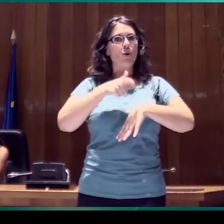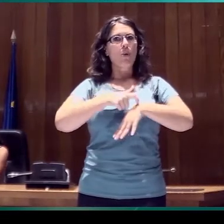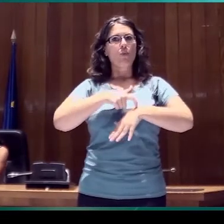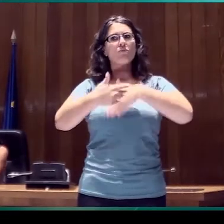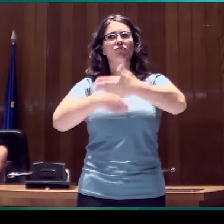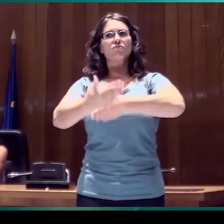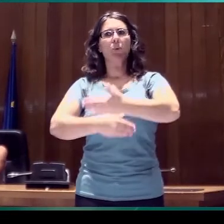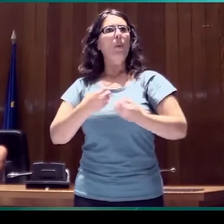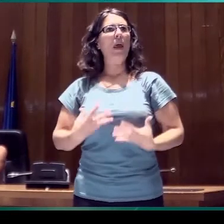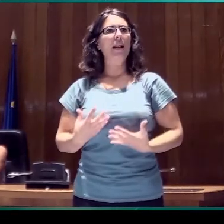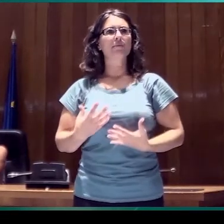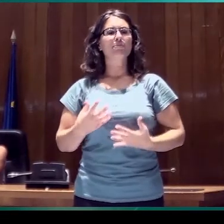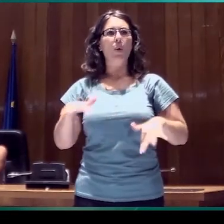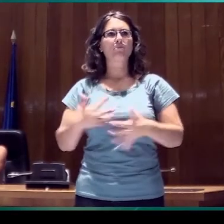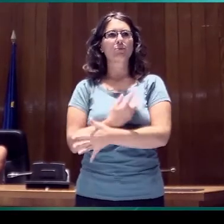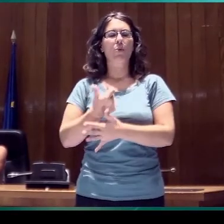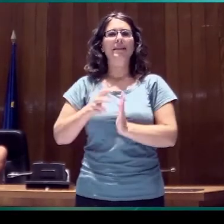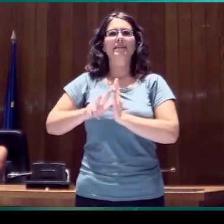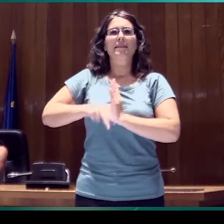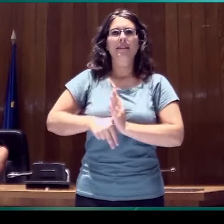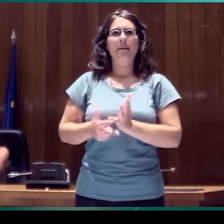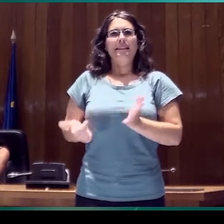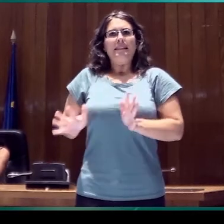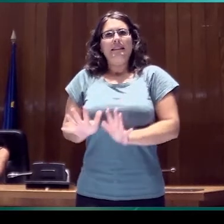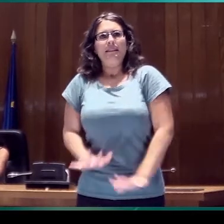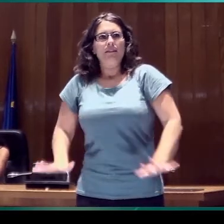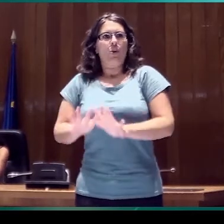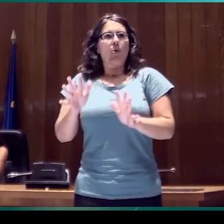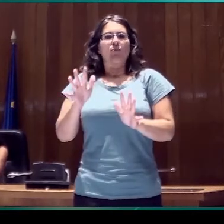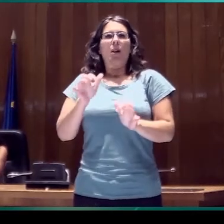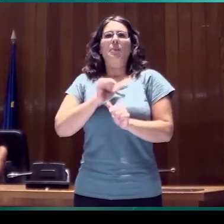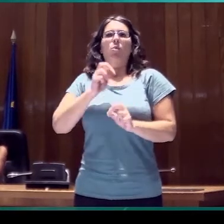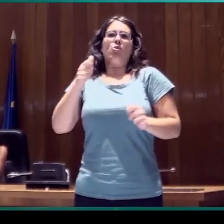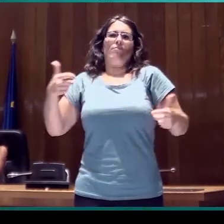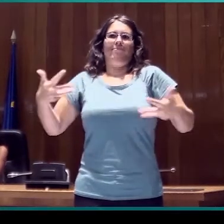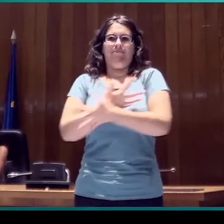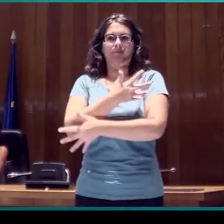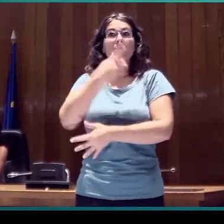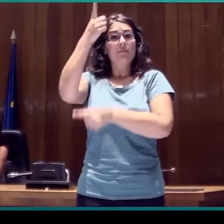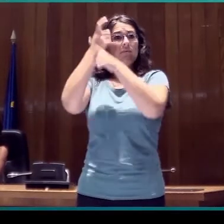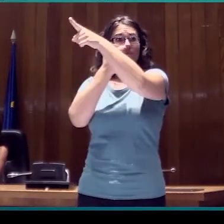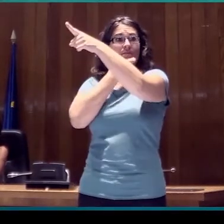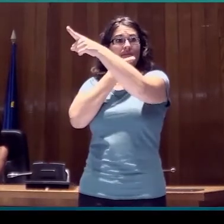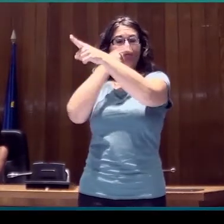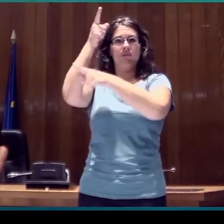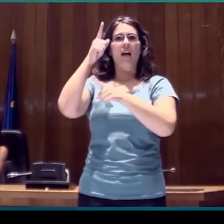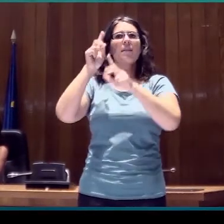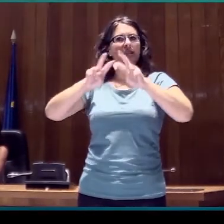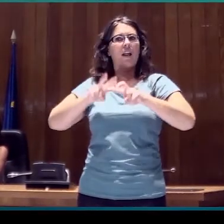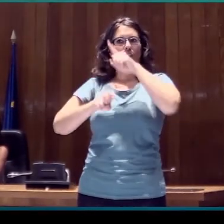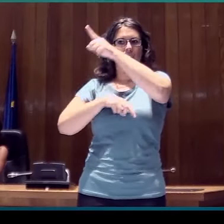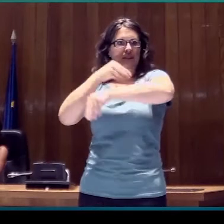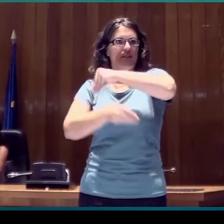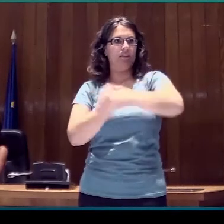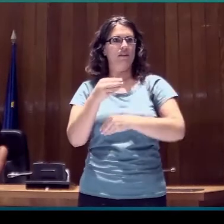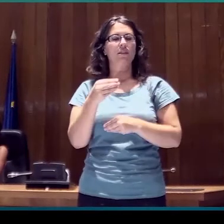De hecho, hay algunas investigaciones, actualmente se están desarrollando desde ICAL en el Reino Unido, que señalan